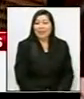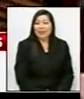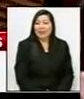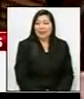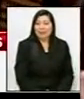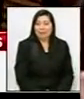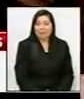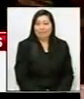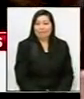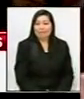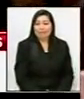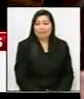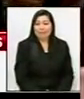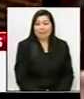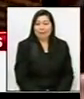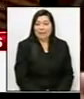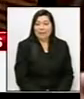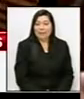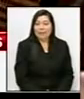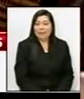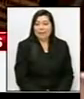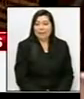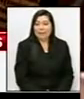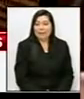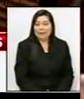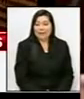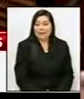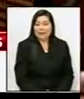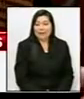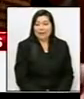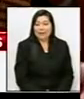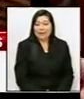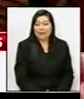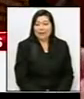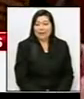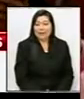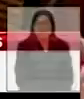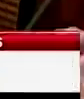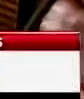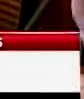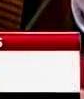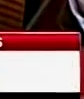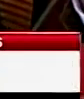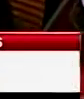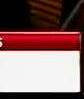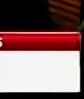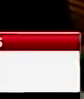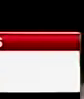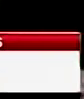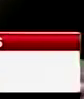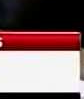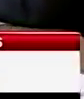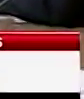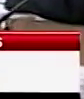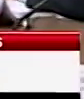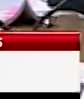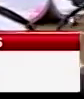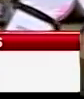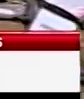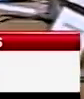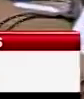Congresista Arana. Gracias, Presidente. Si bien en